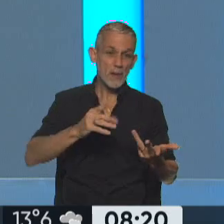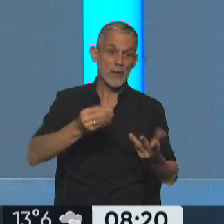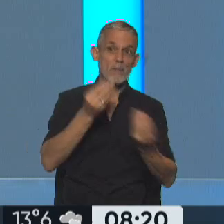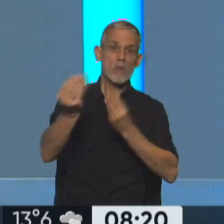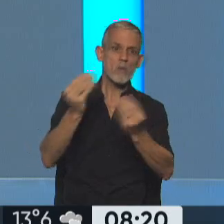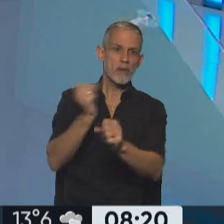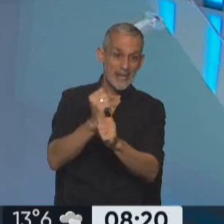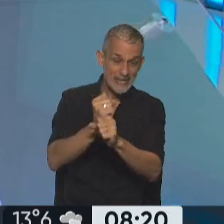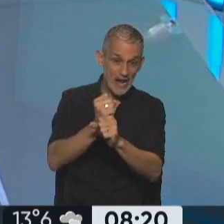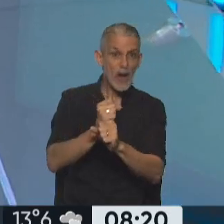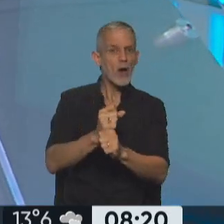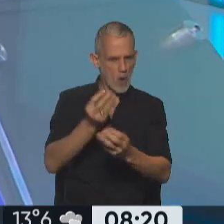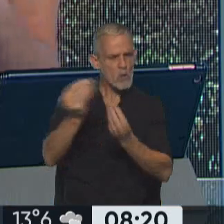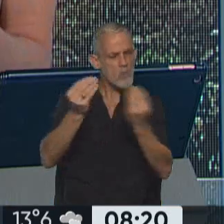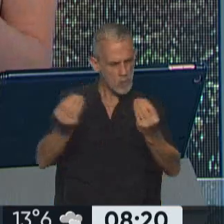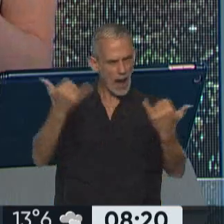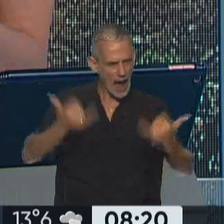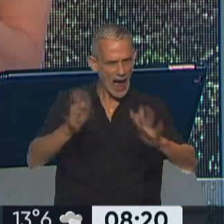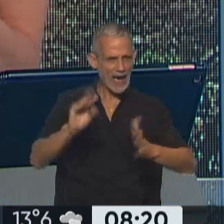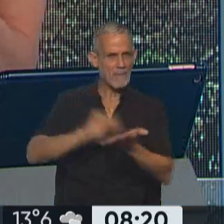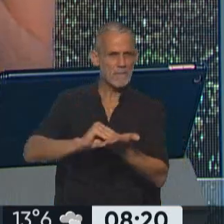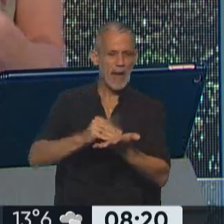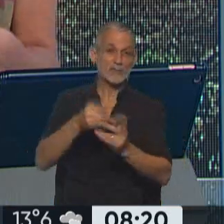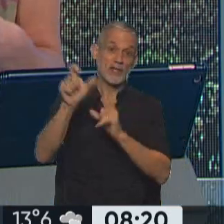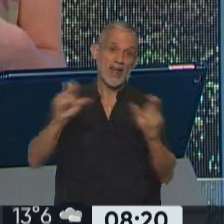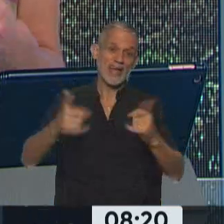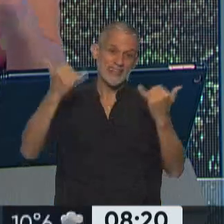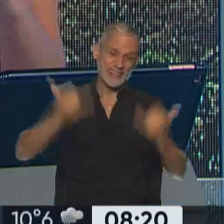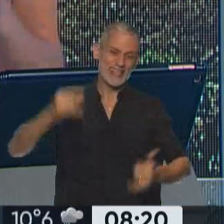empleo, efectivamente se generó empleo, entonces la gente tiene